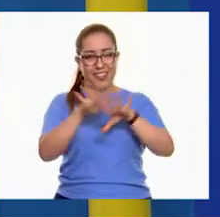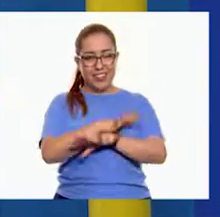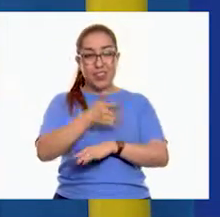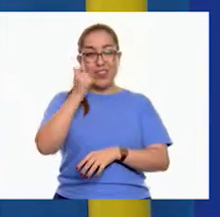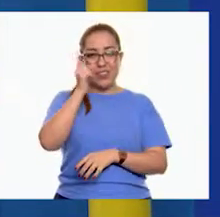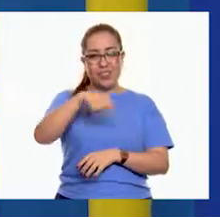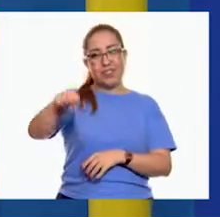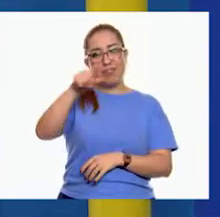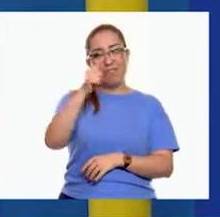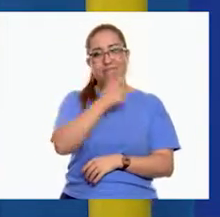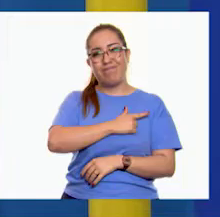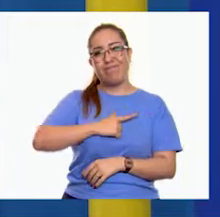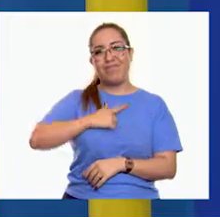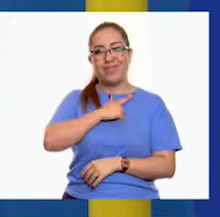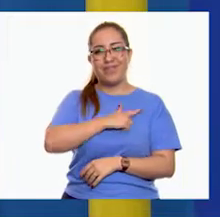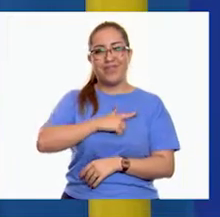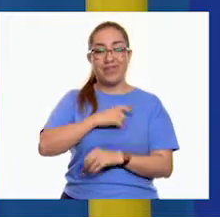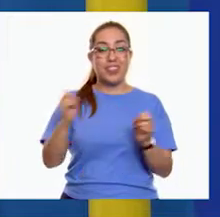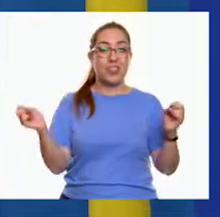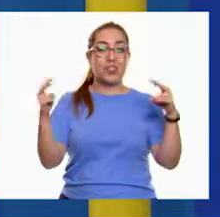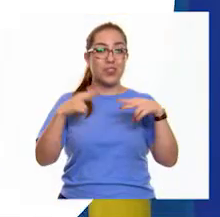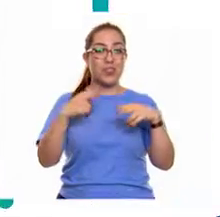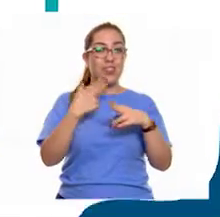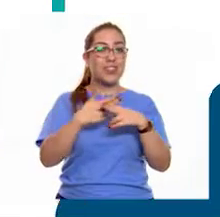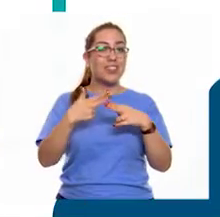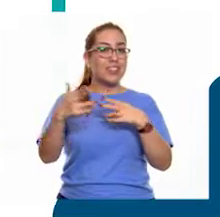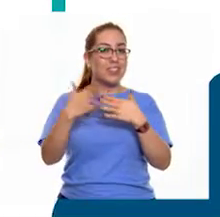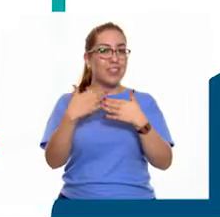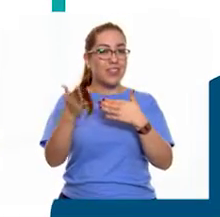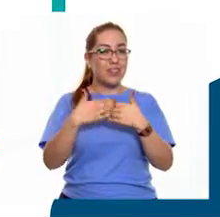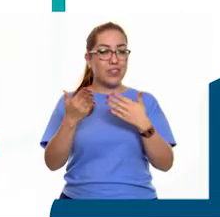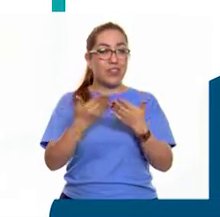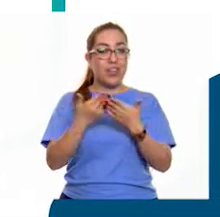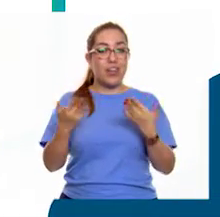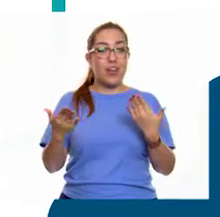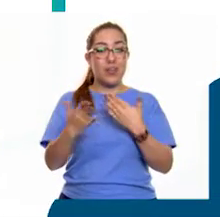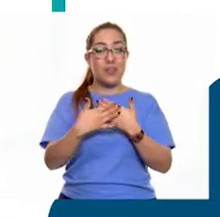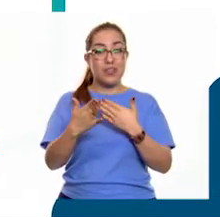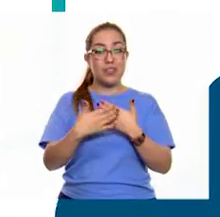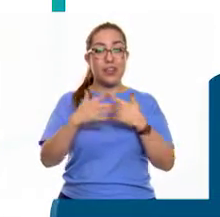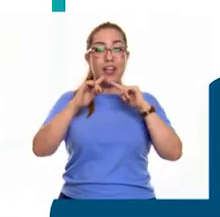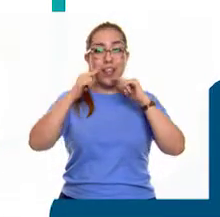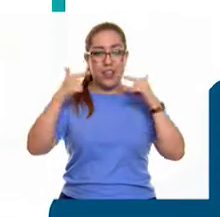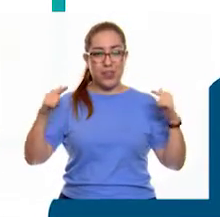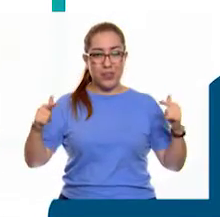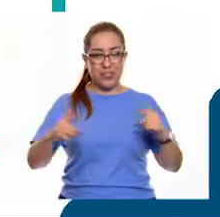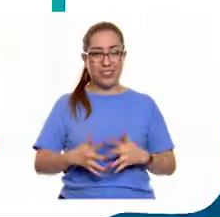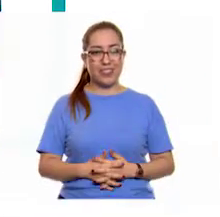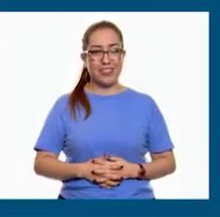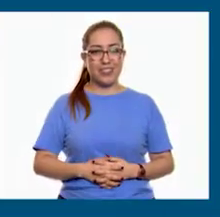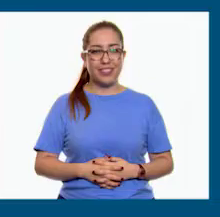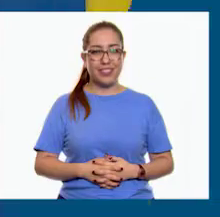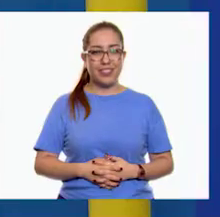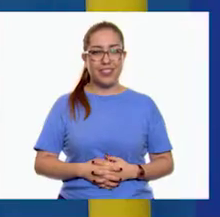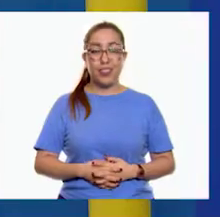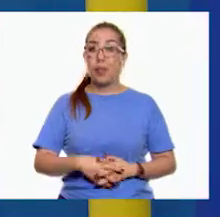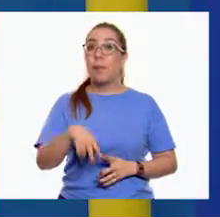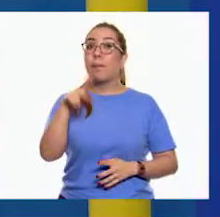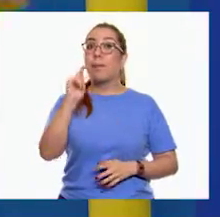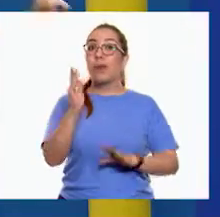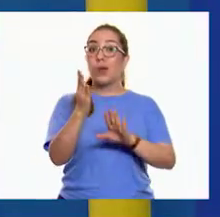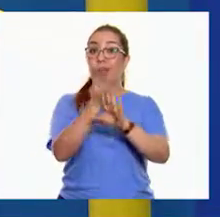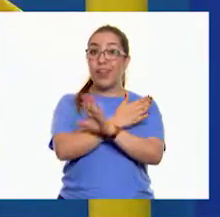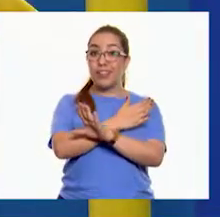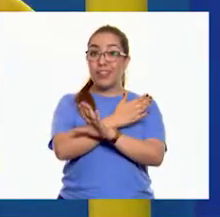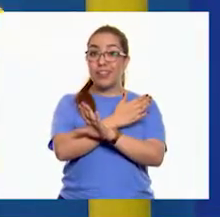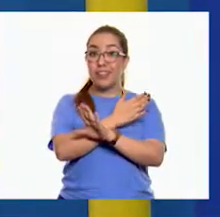disfrutado tanto como nosotras. Nos vemos en la próxima. A continuación, lengua materna. Pero antes